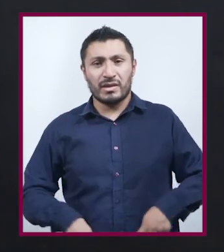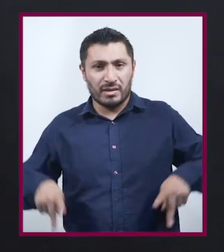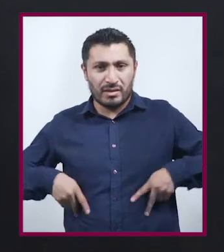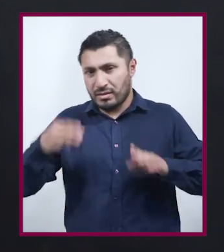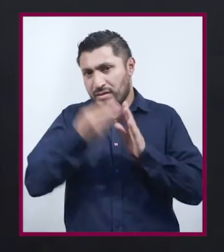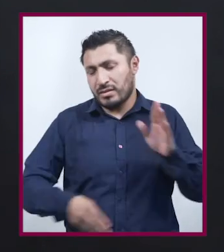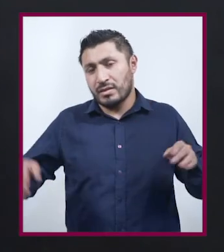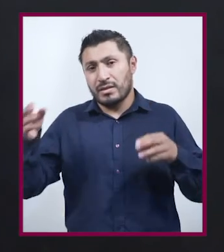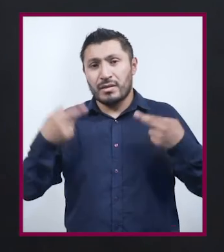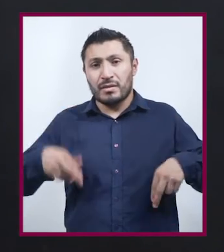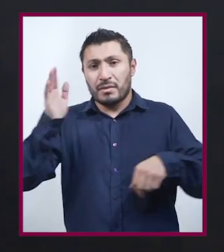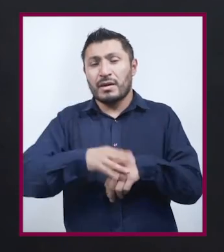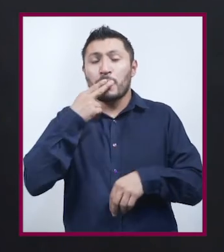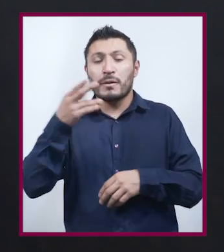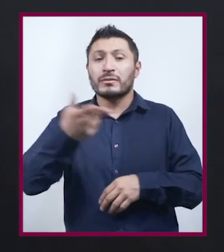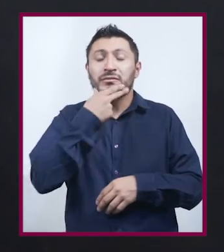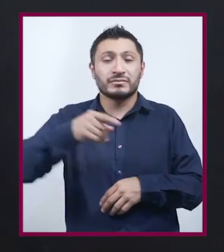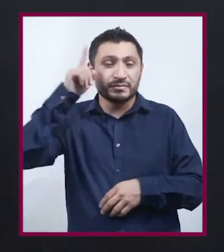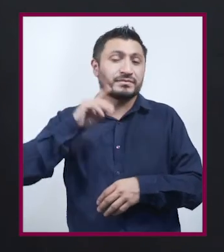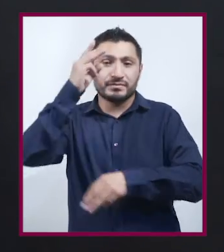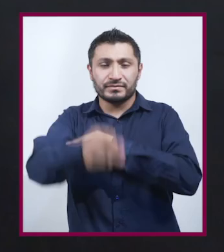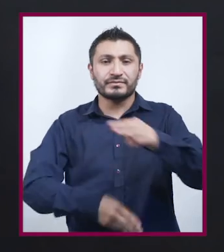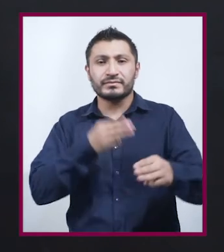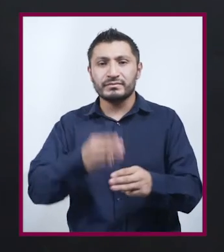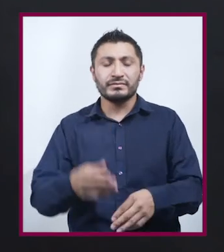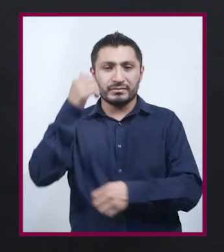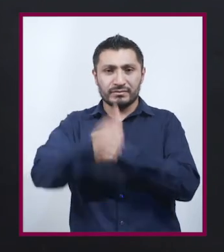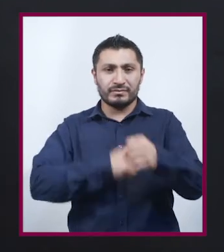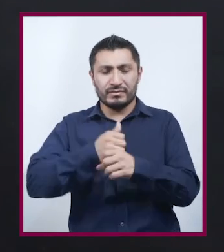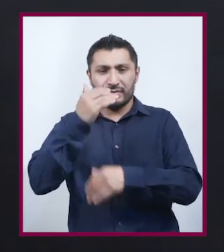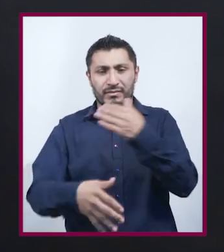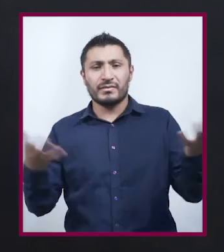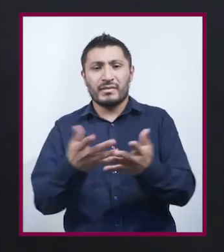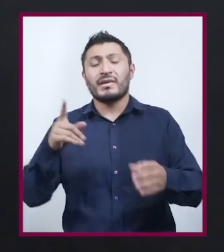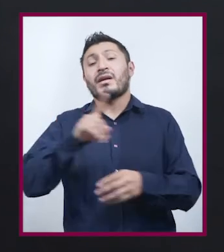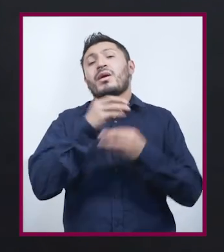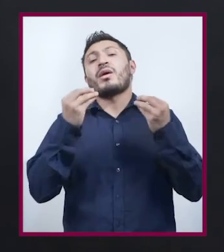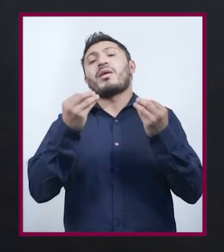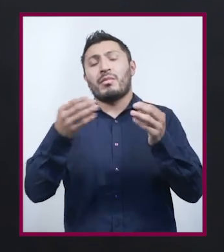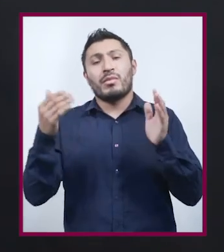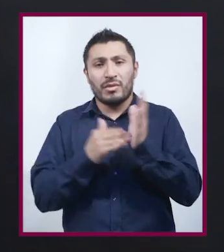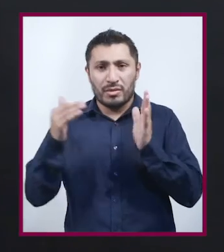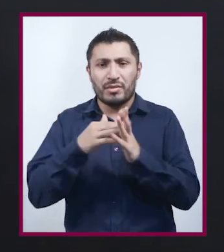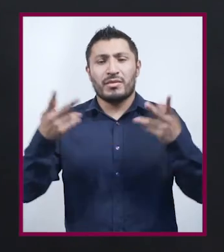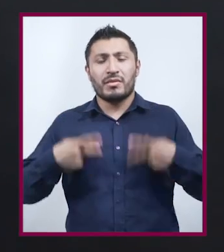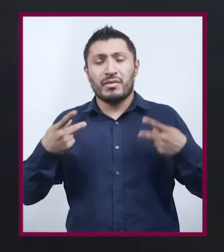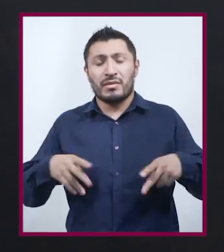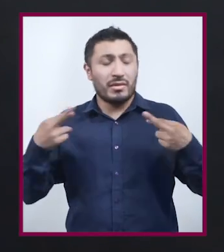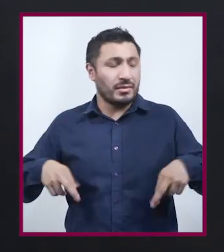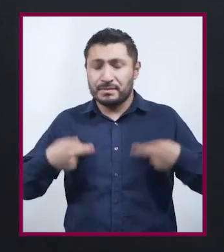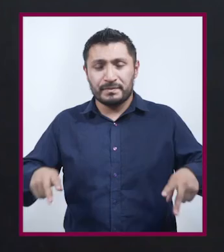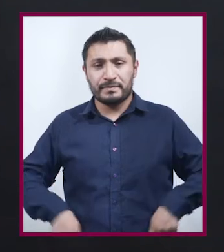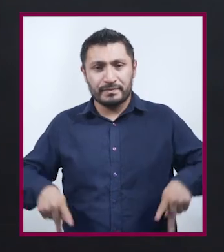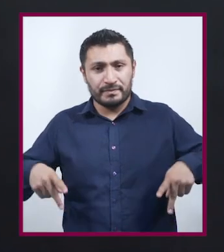de mezclilla es la pieza más usada por hombres y mujeres de todo el mundo. Cada año se elaboran cientos de millones de prendas de mezclilla.